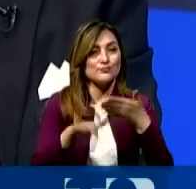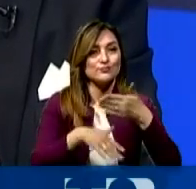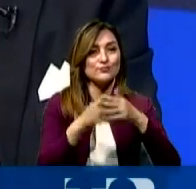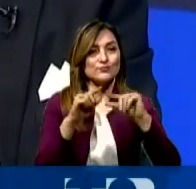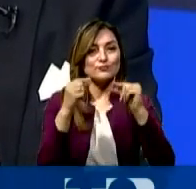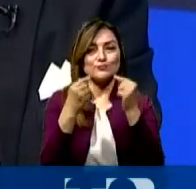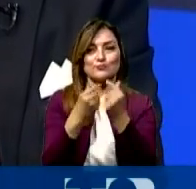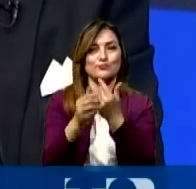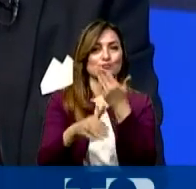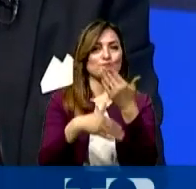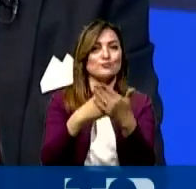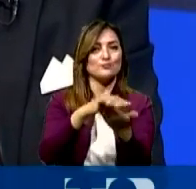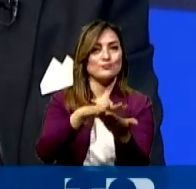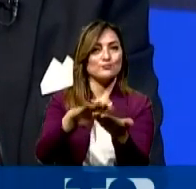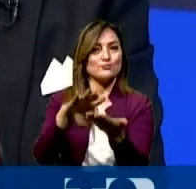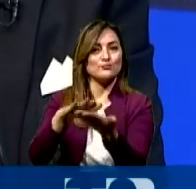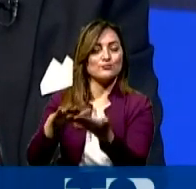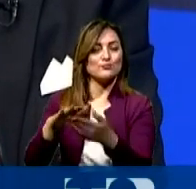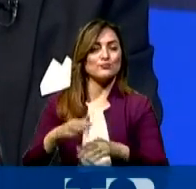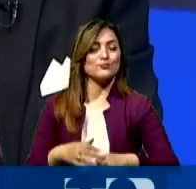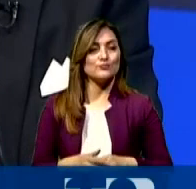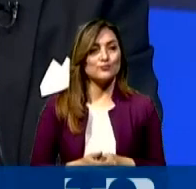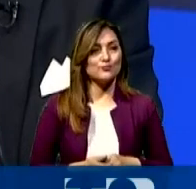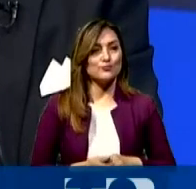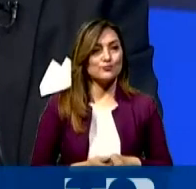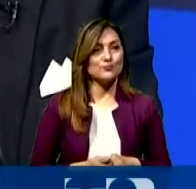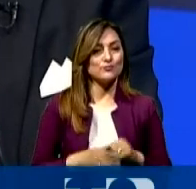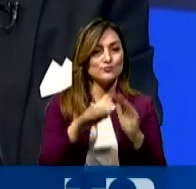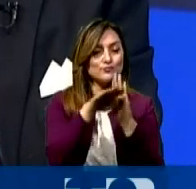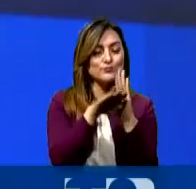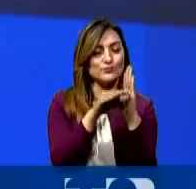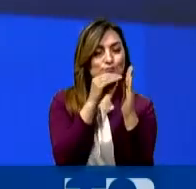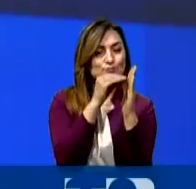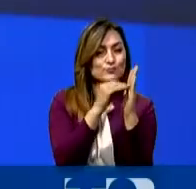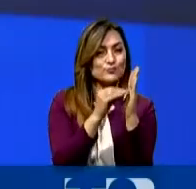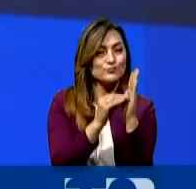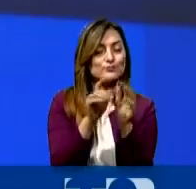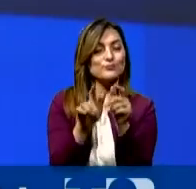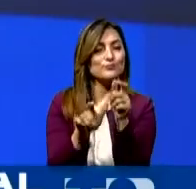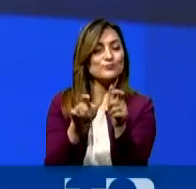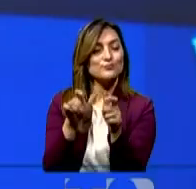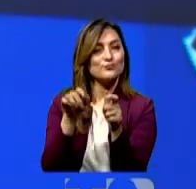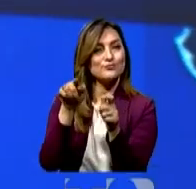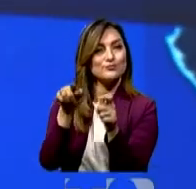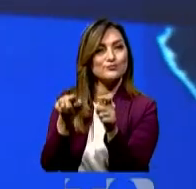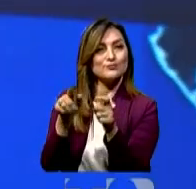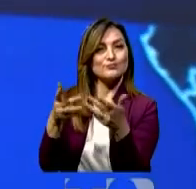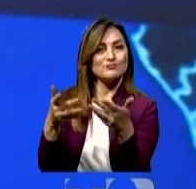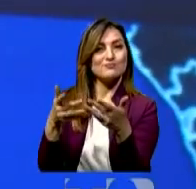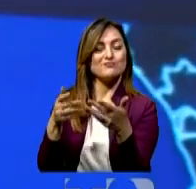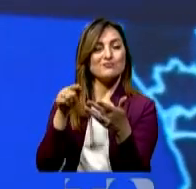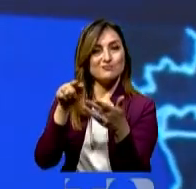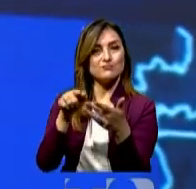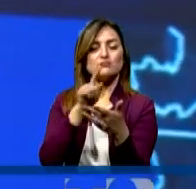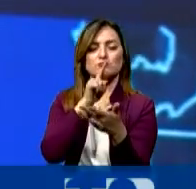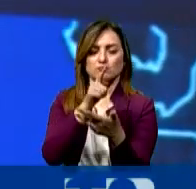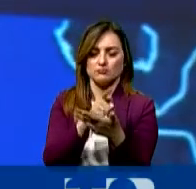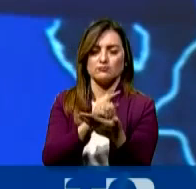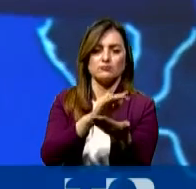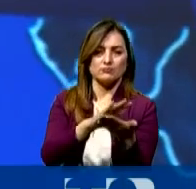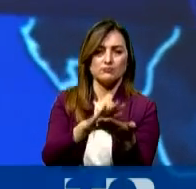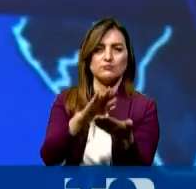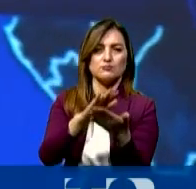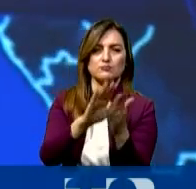bloque y hubo en la lista personas que eventualmente si me decían está este beneficio